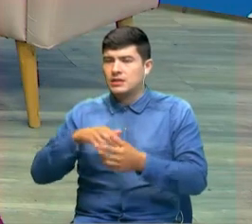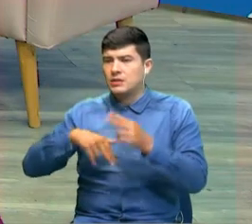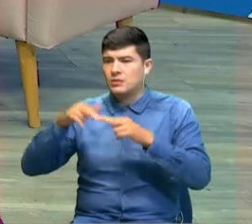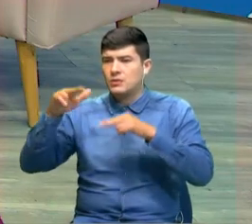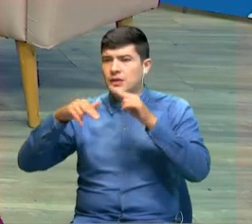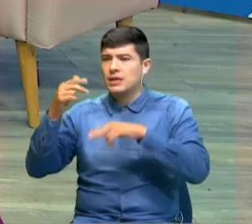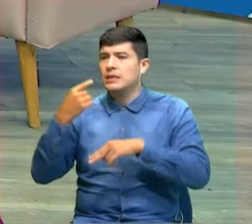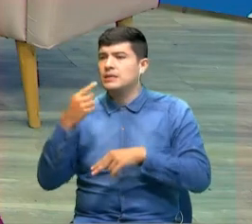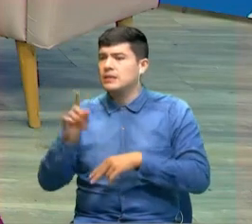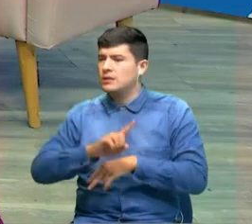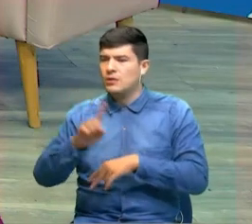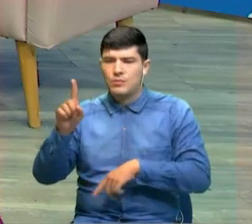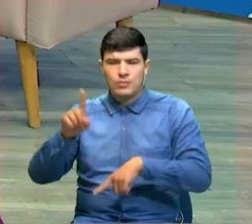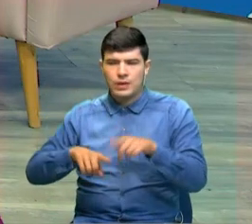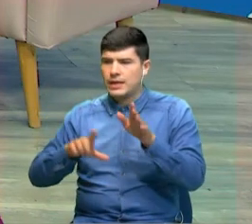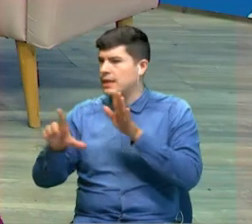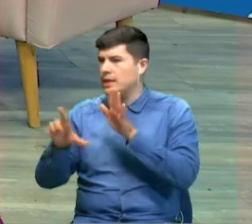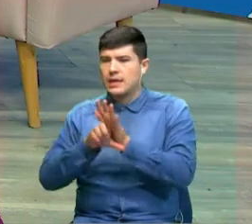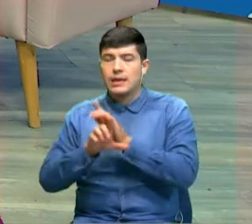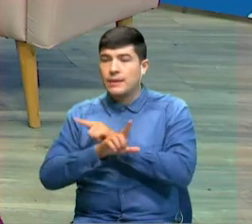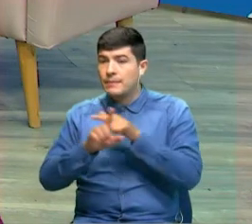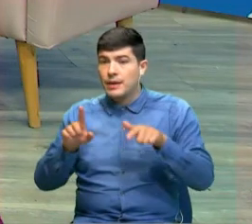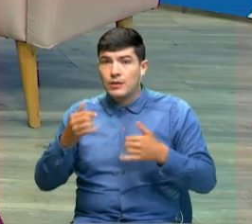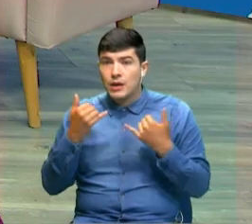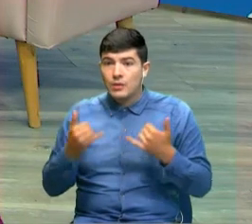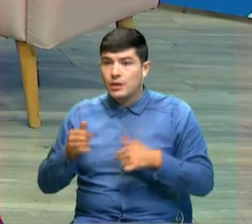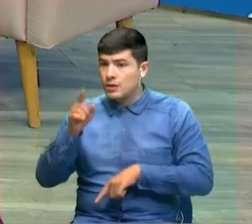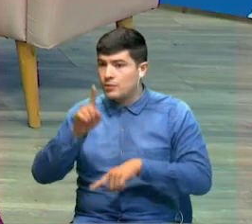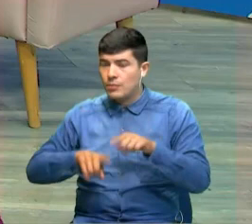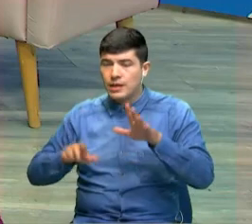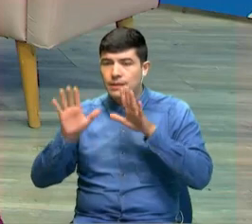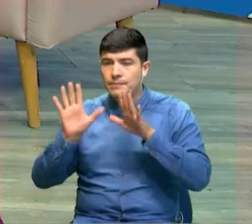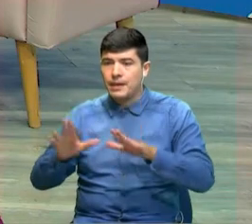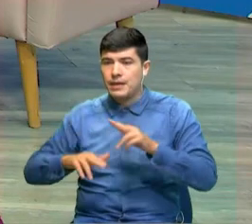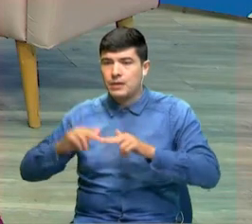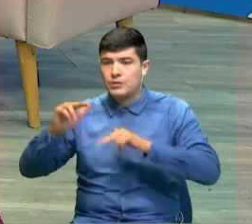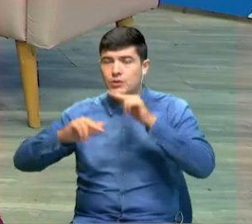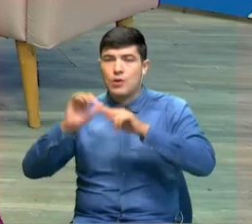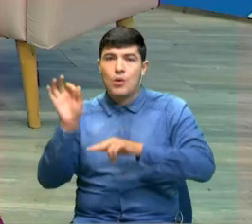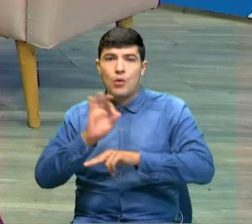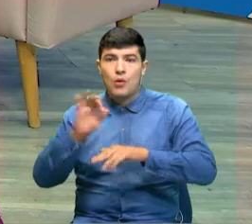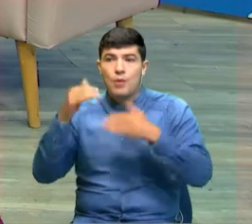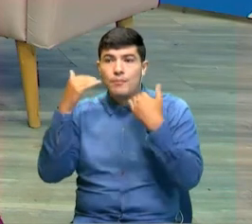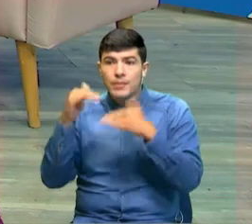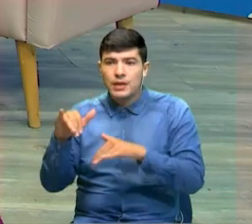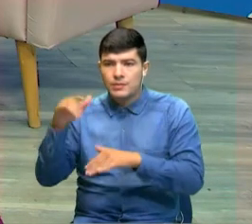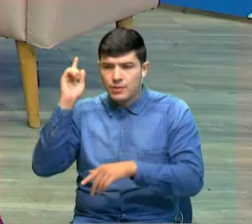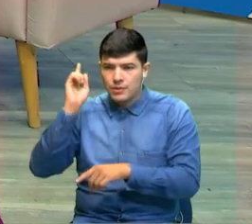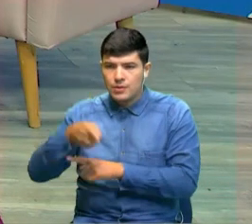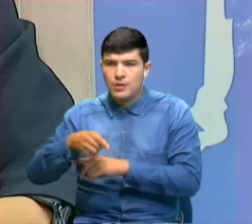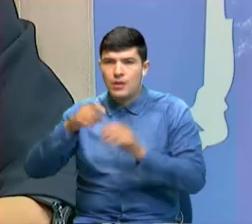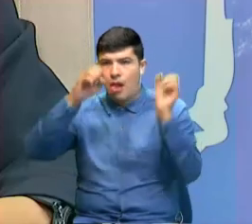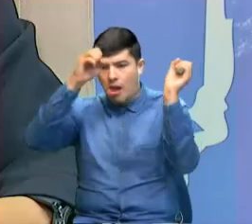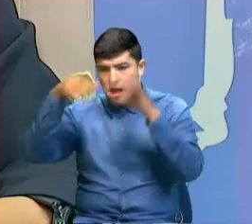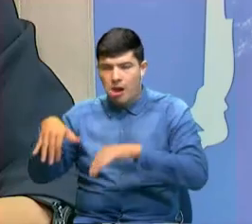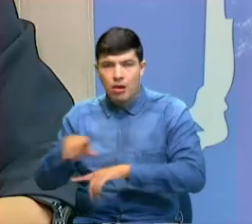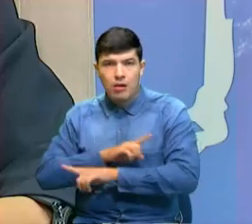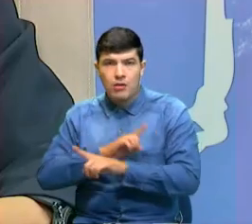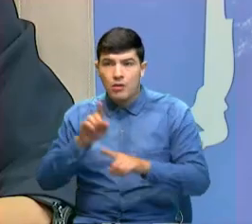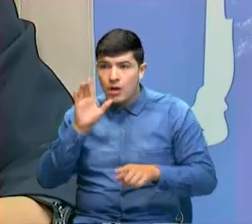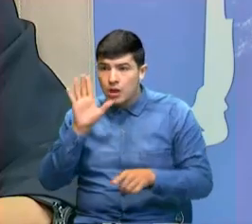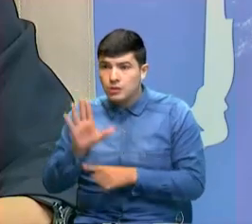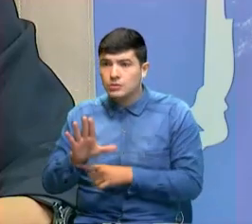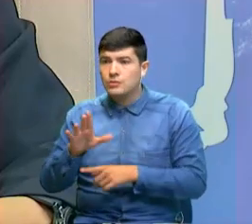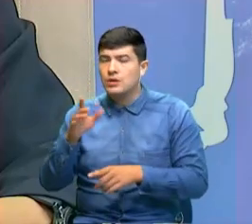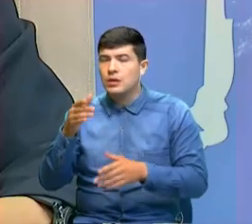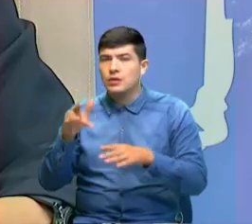hecha, dijeron que eso era ilegal, pero que ellos no podían parar la construcción, mucho menos dar una orden de demolición ni nada, que eso pasaba